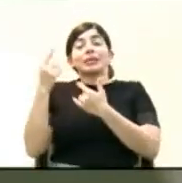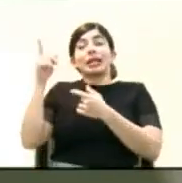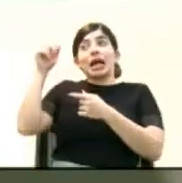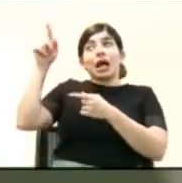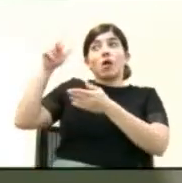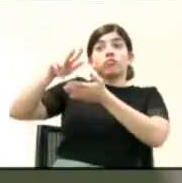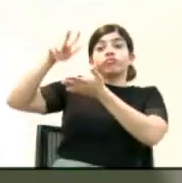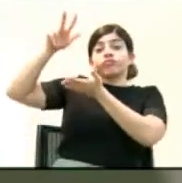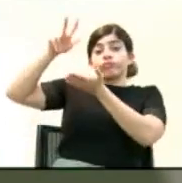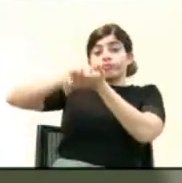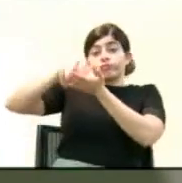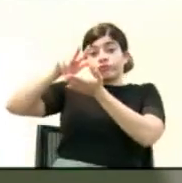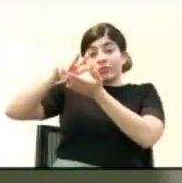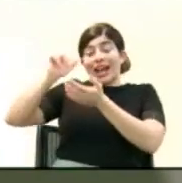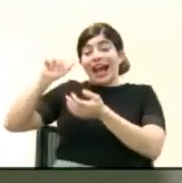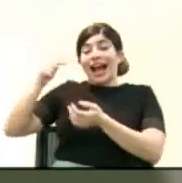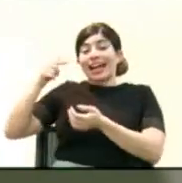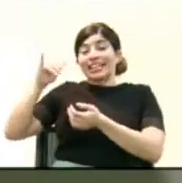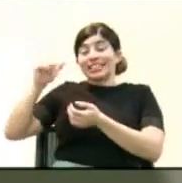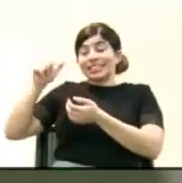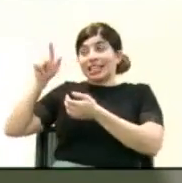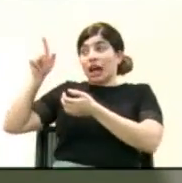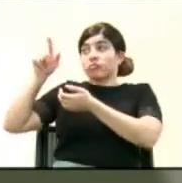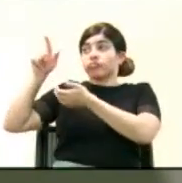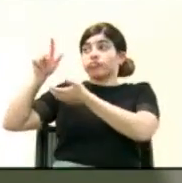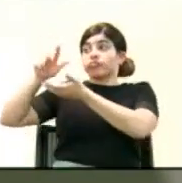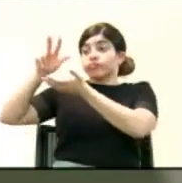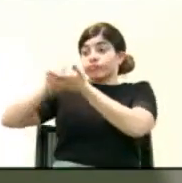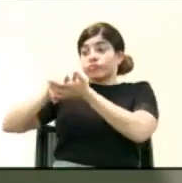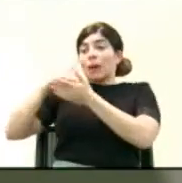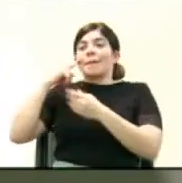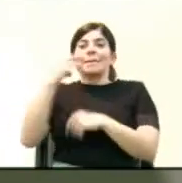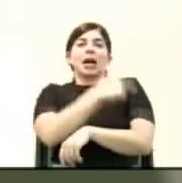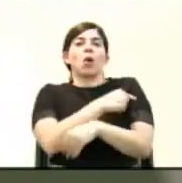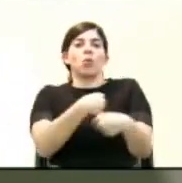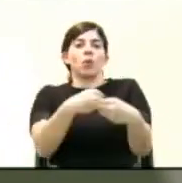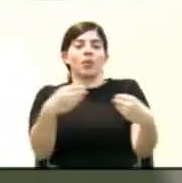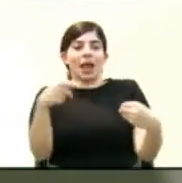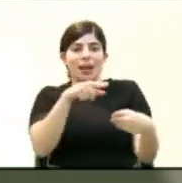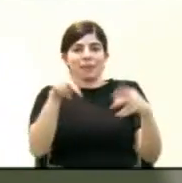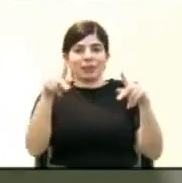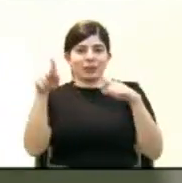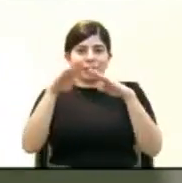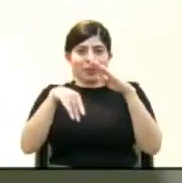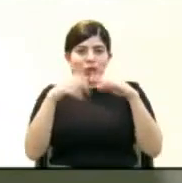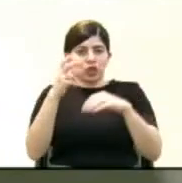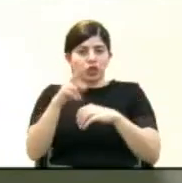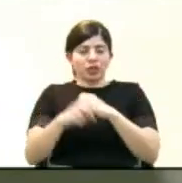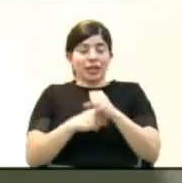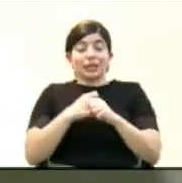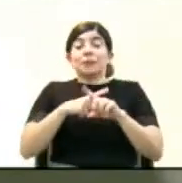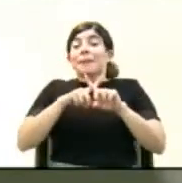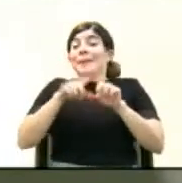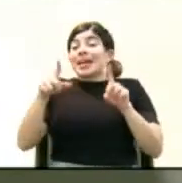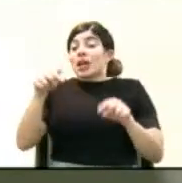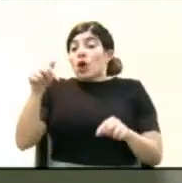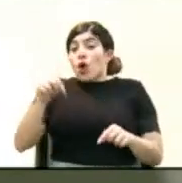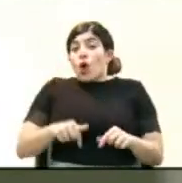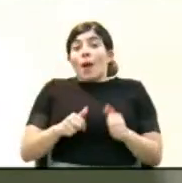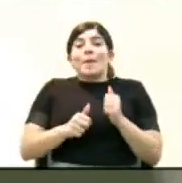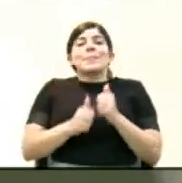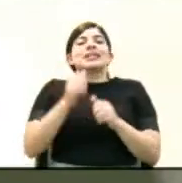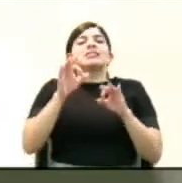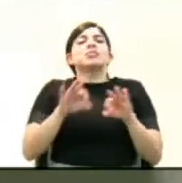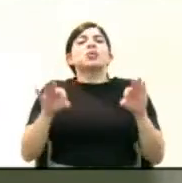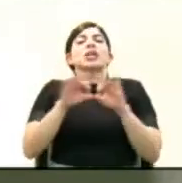de agencia reguladora estricta para alguna vacuna para esta población. Sin embargo, Hoy lo importante